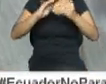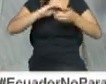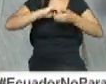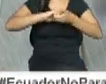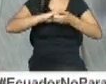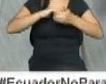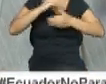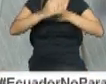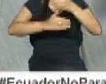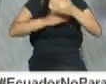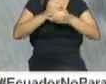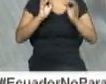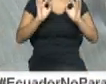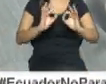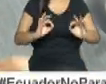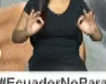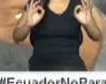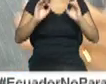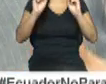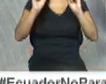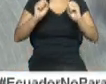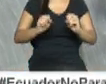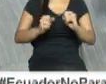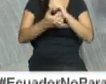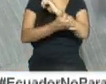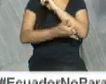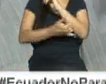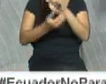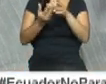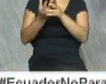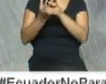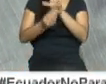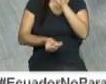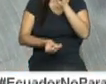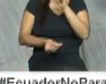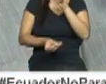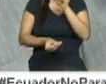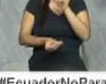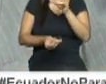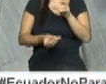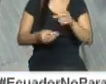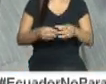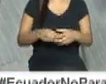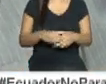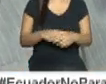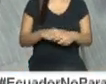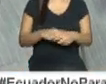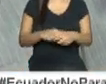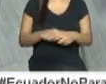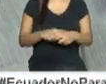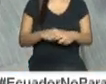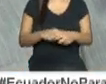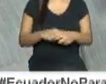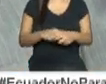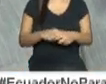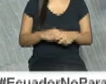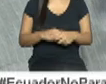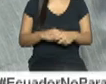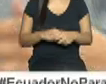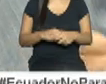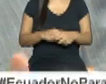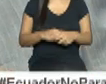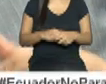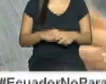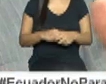los procesos democráticos y de sus instituciones, esto a la larga confluye en